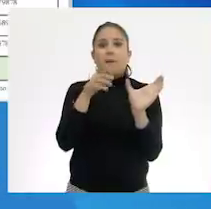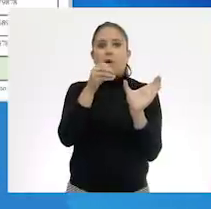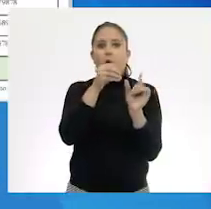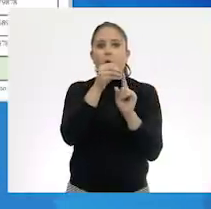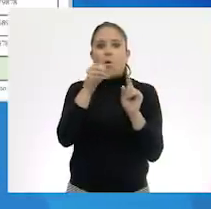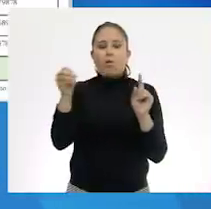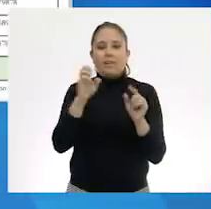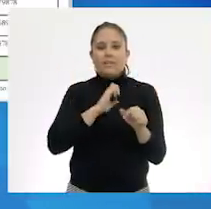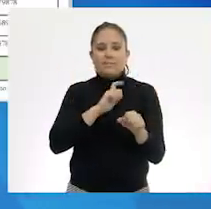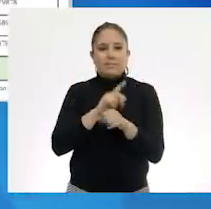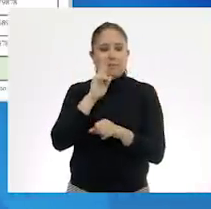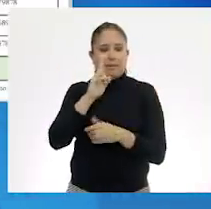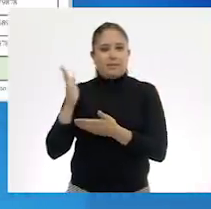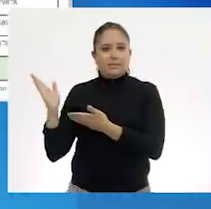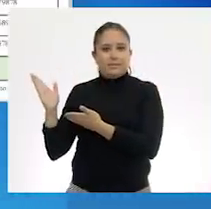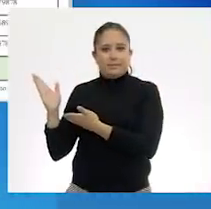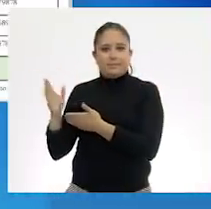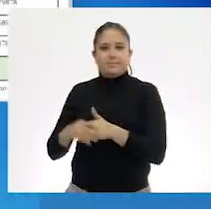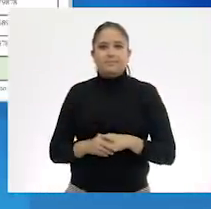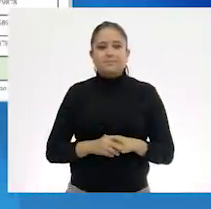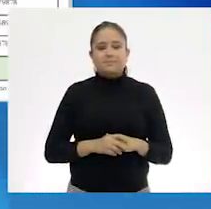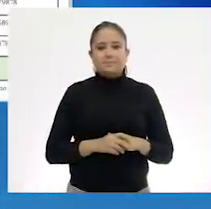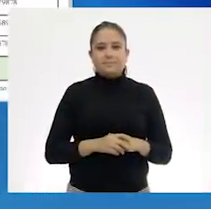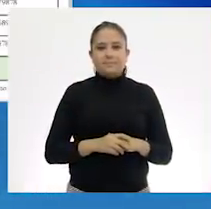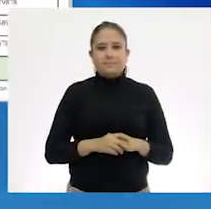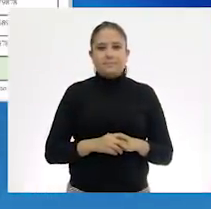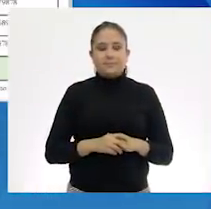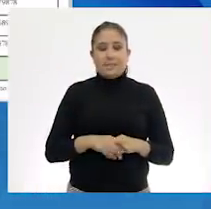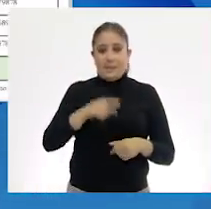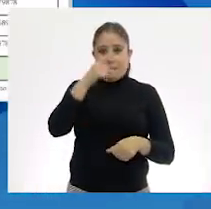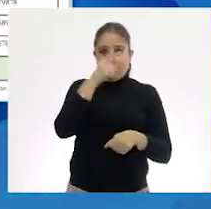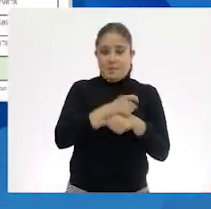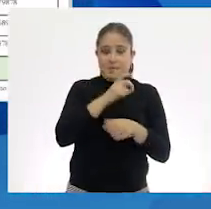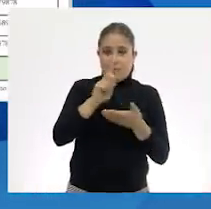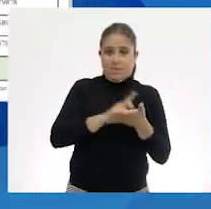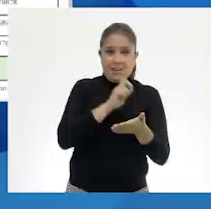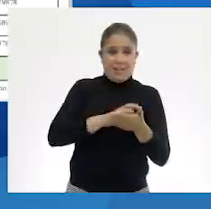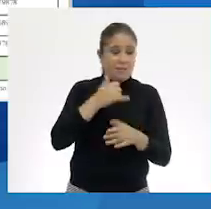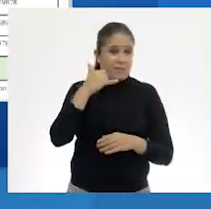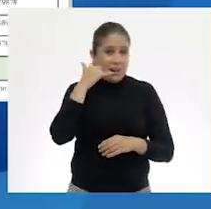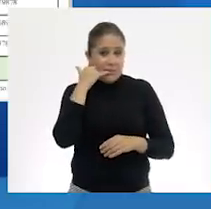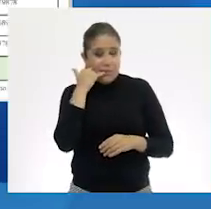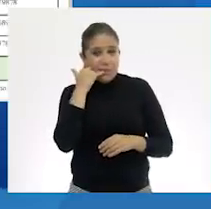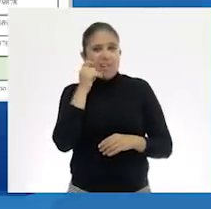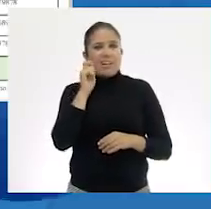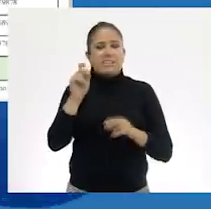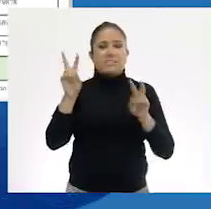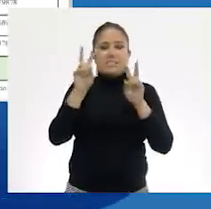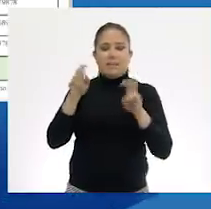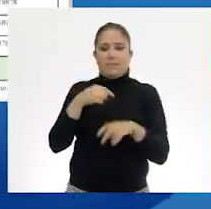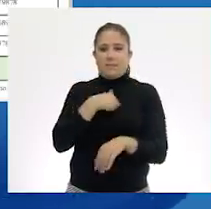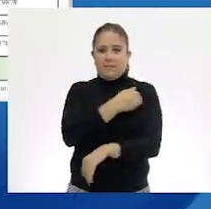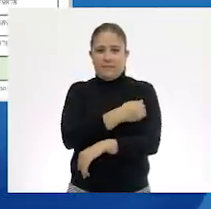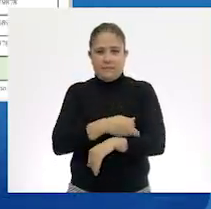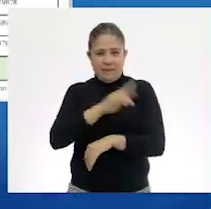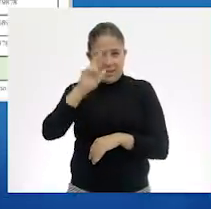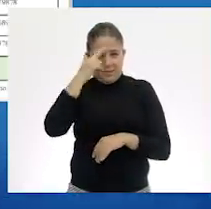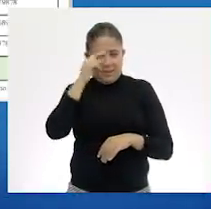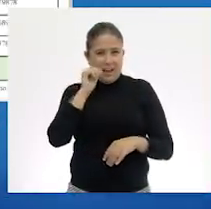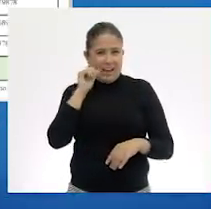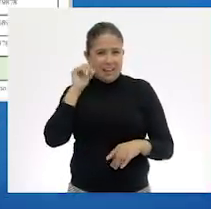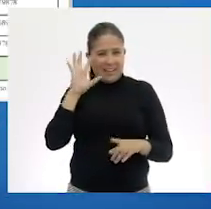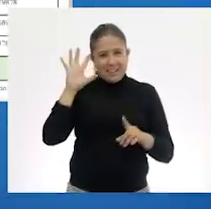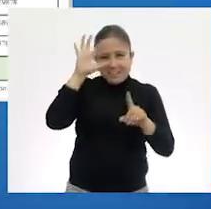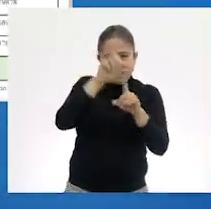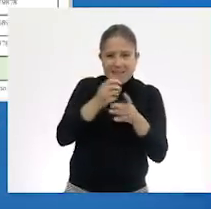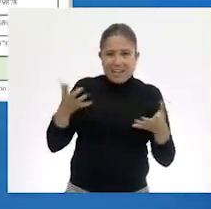muy especial. Mira, vamos a verlo. El primer directorio telefónico es sobre mi familia. ¿Se acuerdan que ayer les dejé el reto